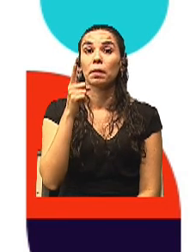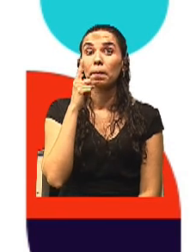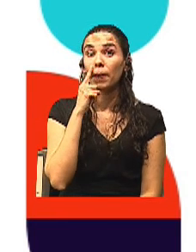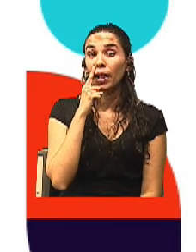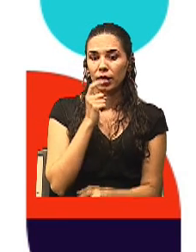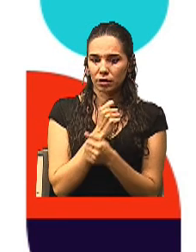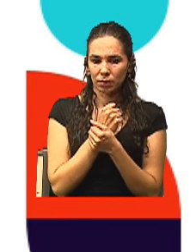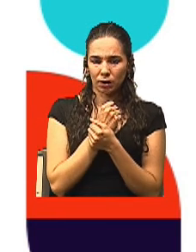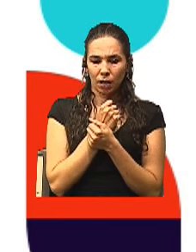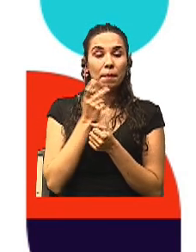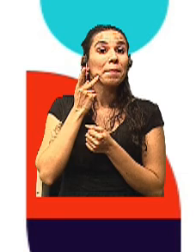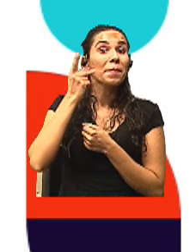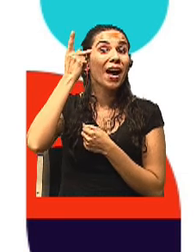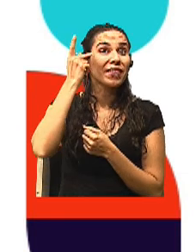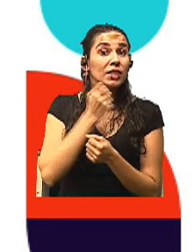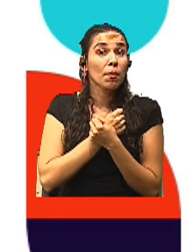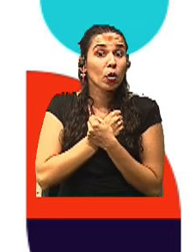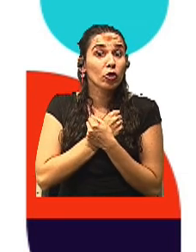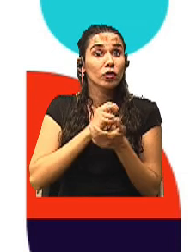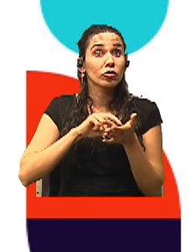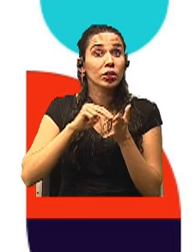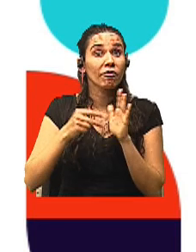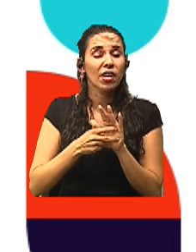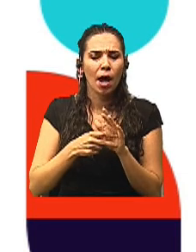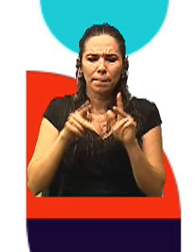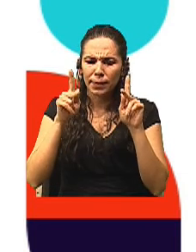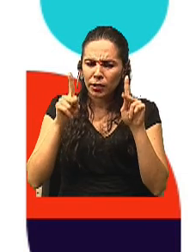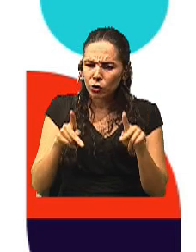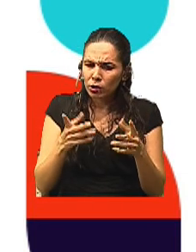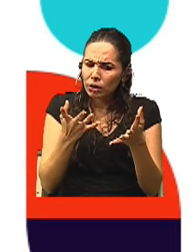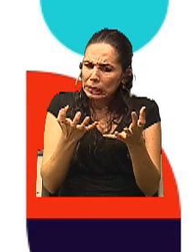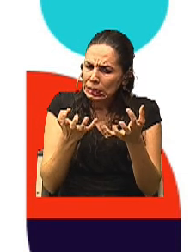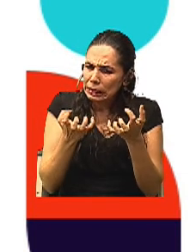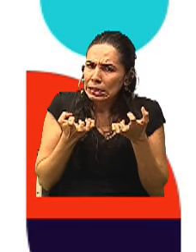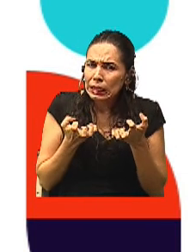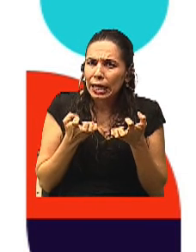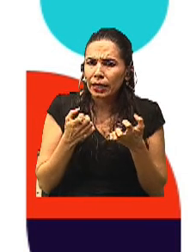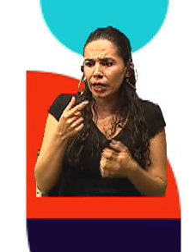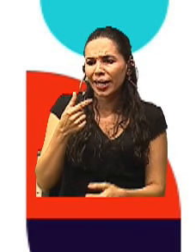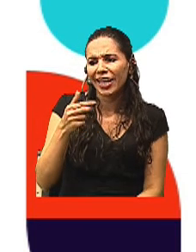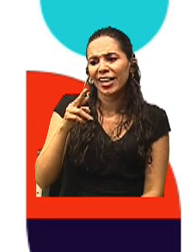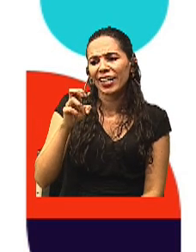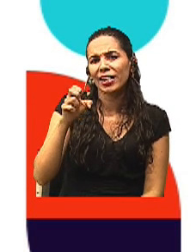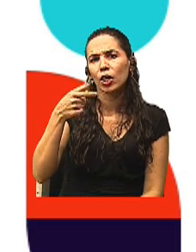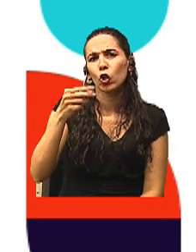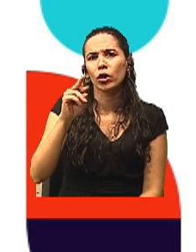amorosos se vuelven personas que desean que Gregorio muera.